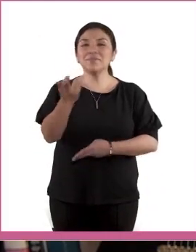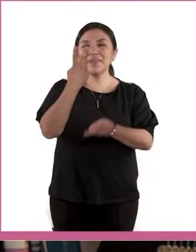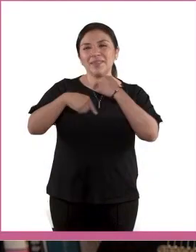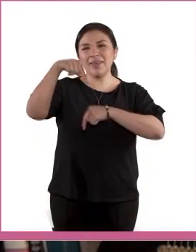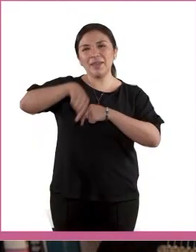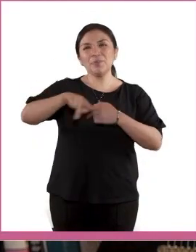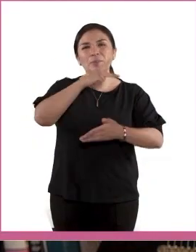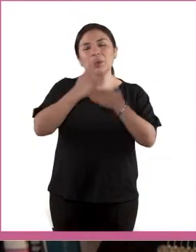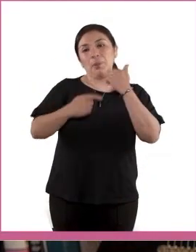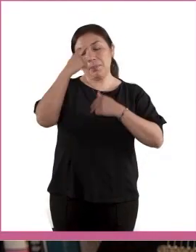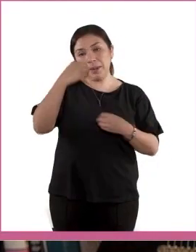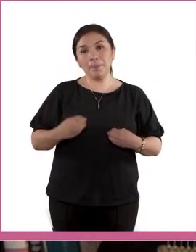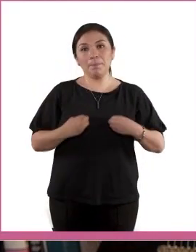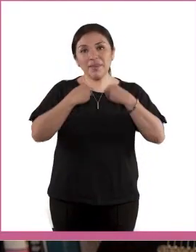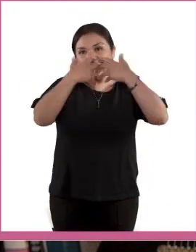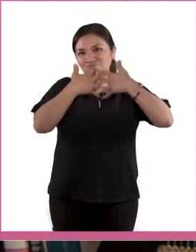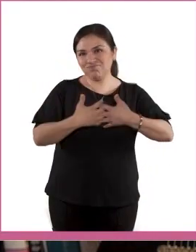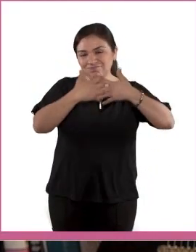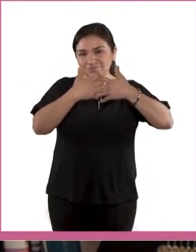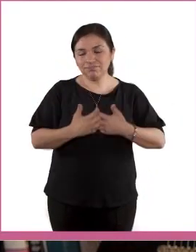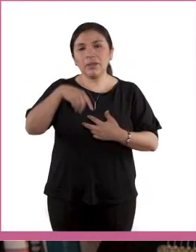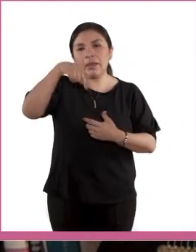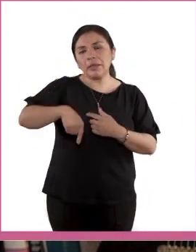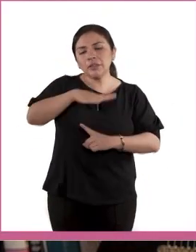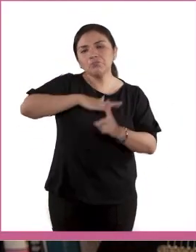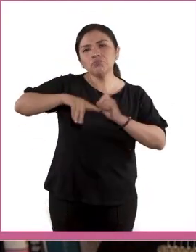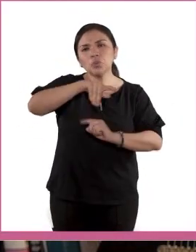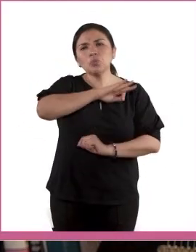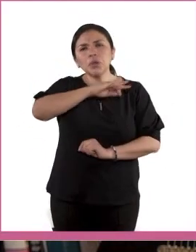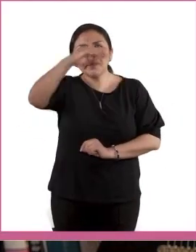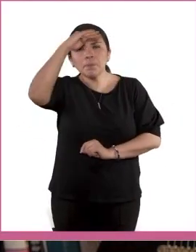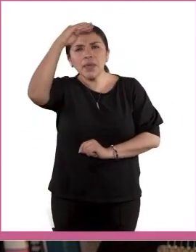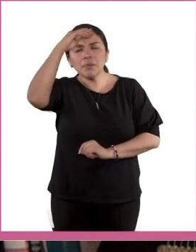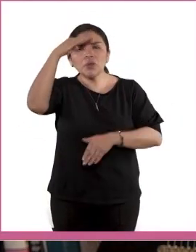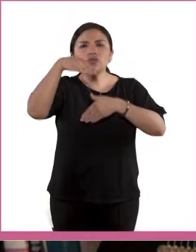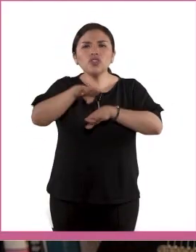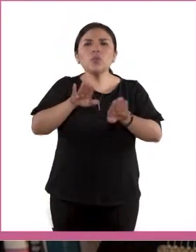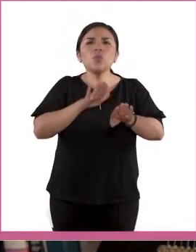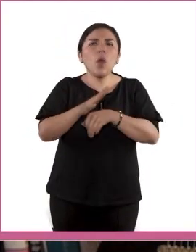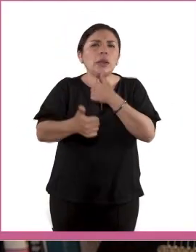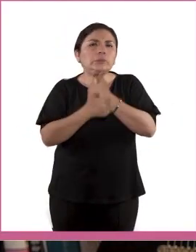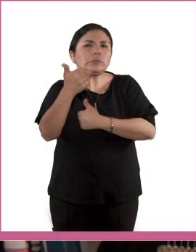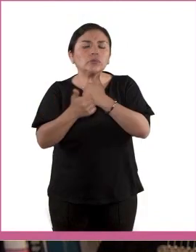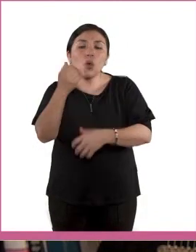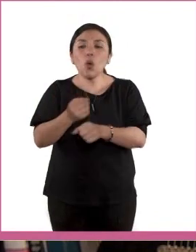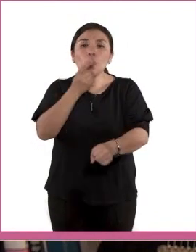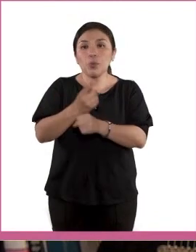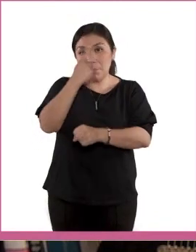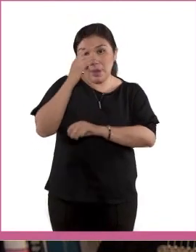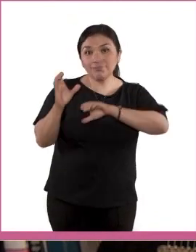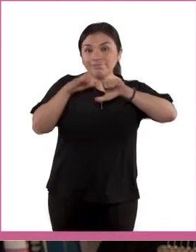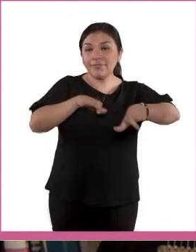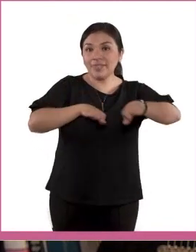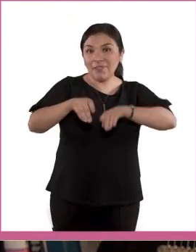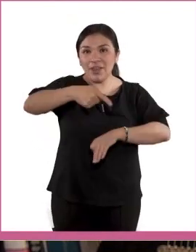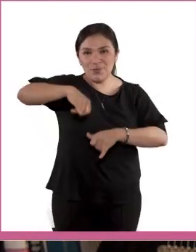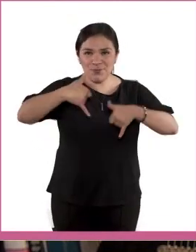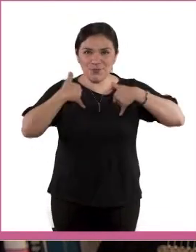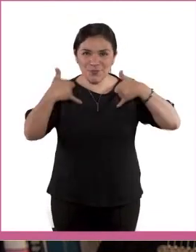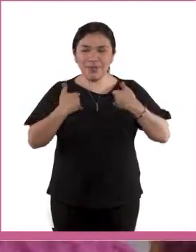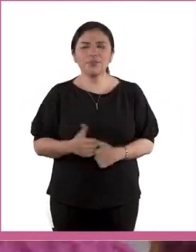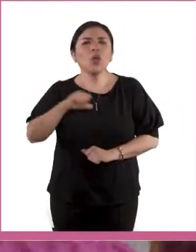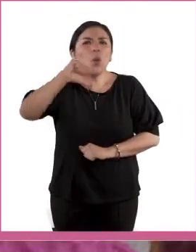Bienvenidos a nuestro programa Vida Productiva, un espacio para que reflexionemos sobre los desafíos y oportunidades del ámbito laboral para los